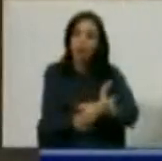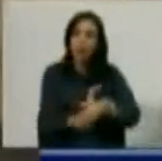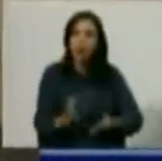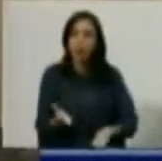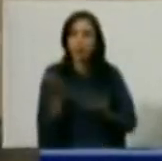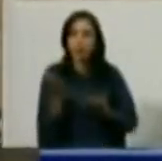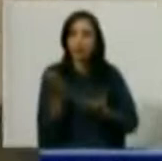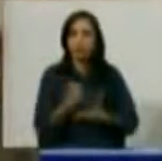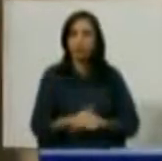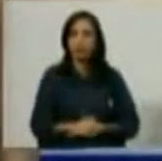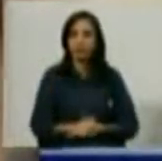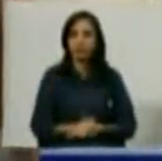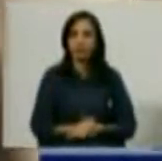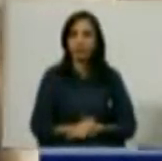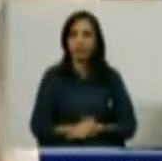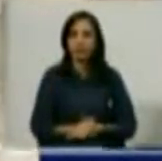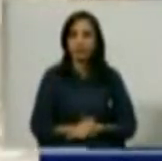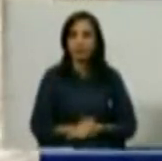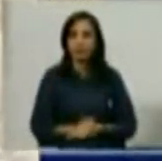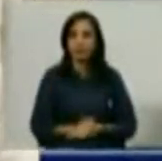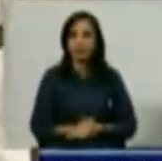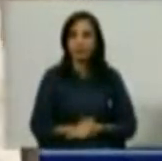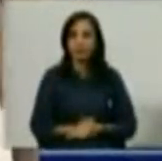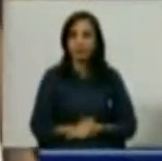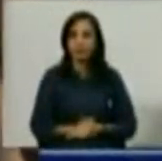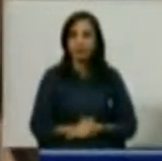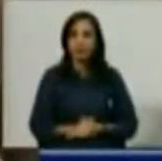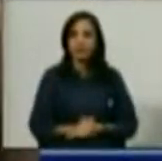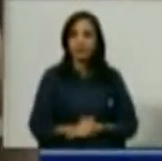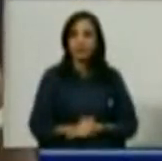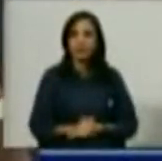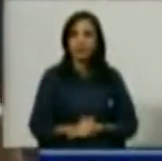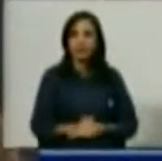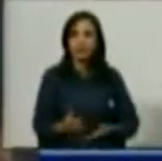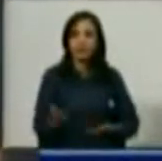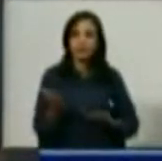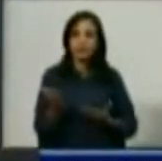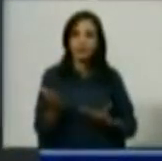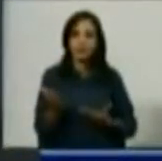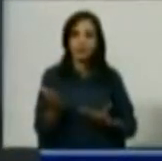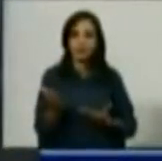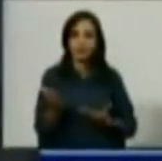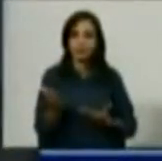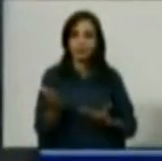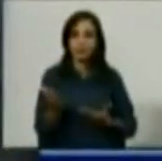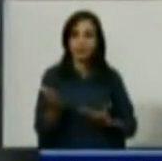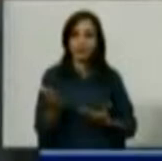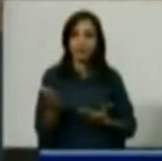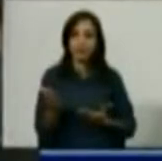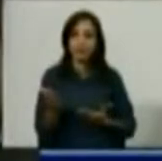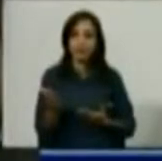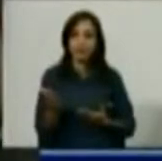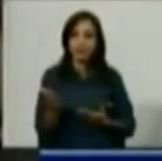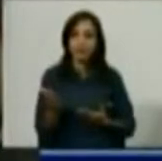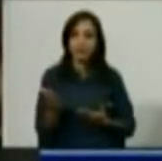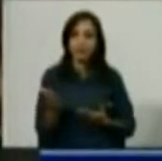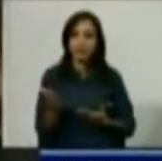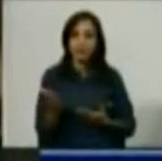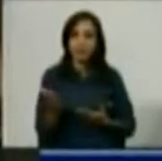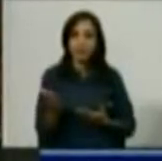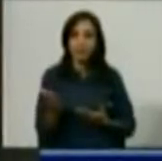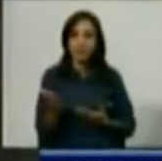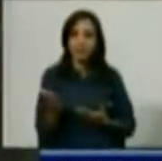Sánchez Benjamín segundo brigadier Correa Guerrero Roswell brigadier rondón galvis